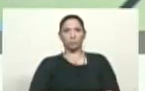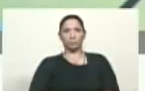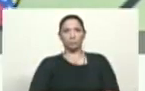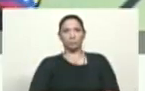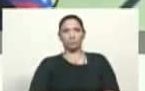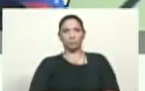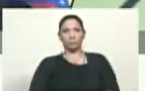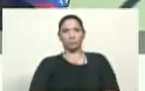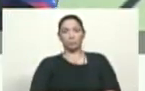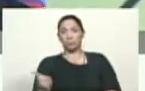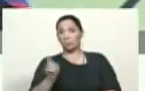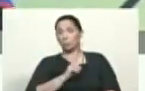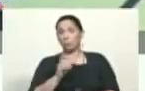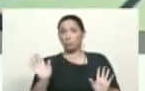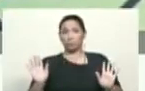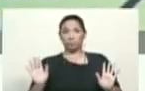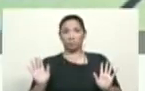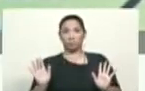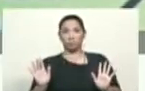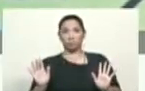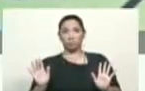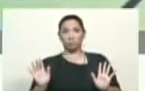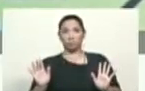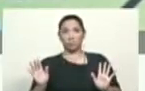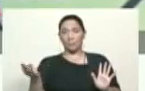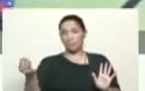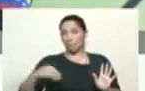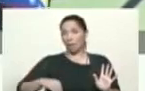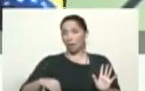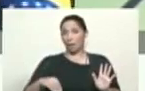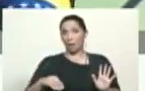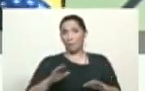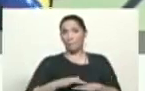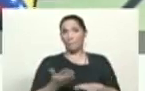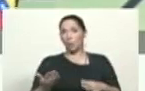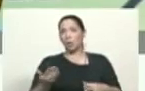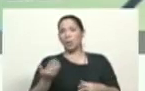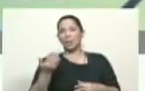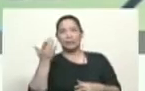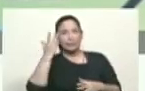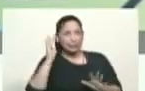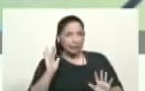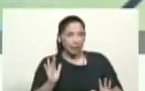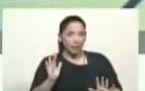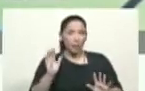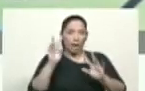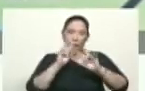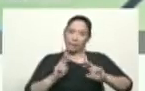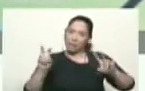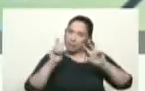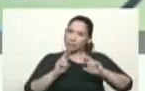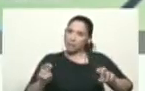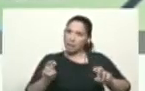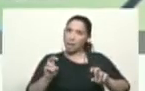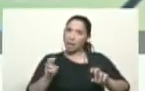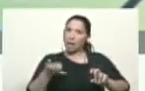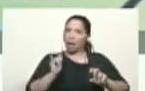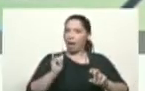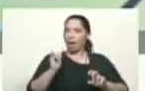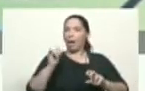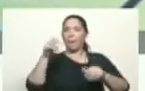Y no fueron más, porque creo que habría que analizar si alguna vez ha habido unas elecciones